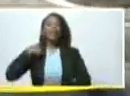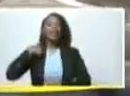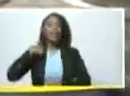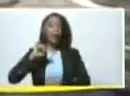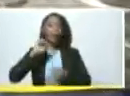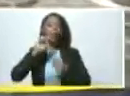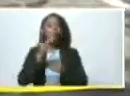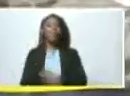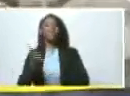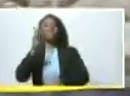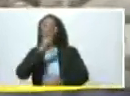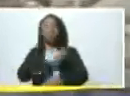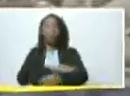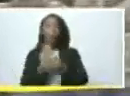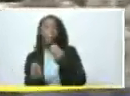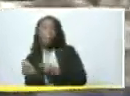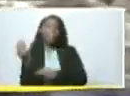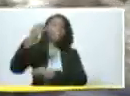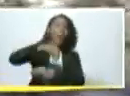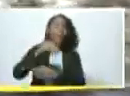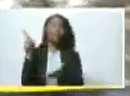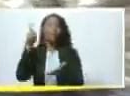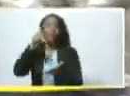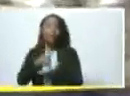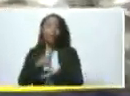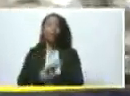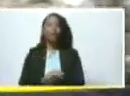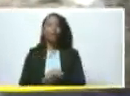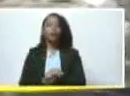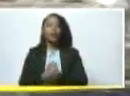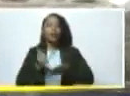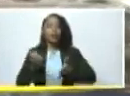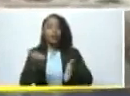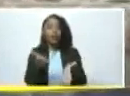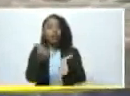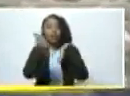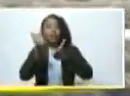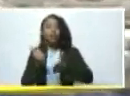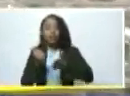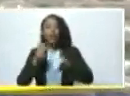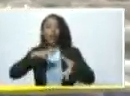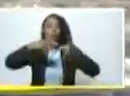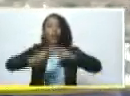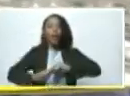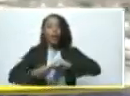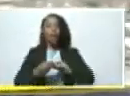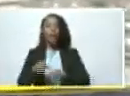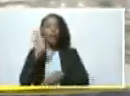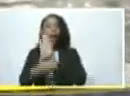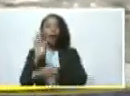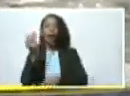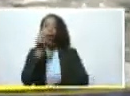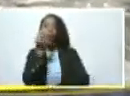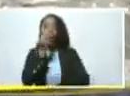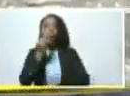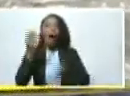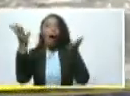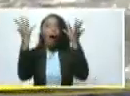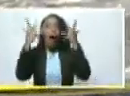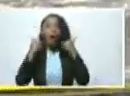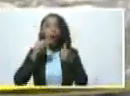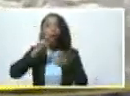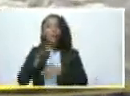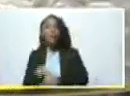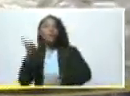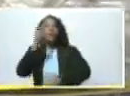duplicar la llegada del abastecimiento de los CLAP y de la proteína animal, duplicarlo,